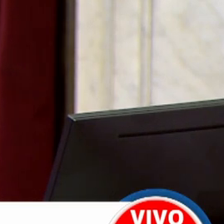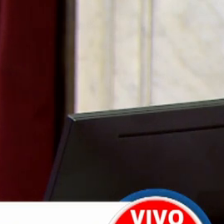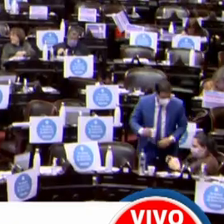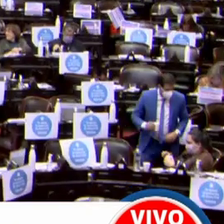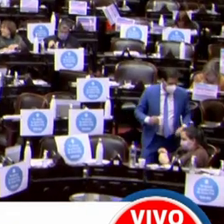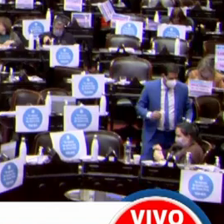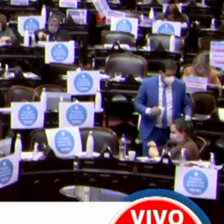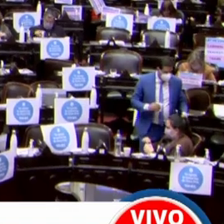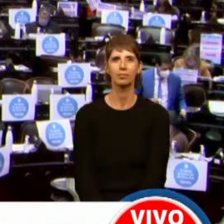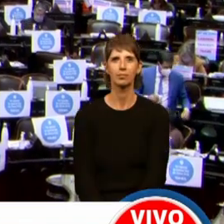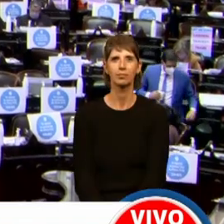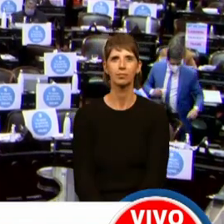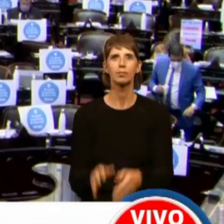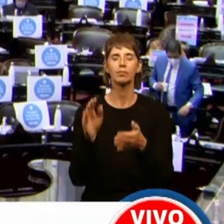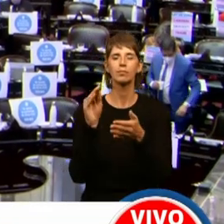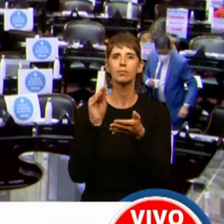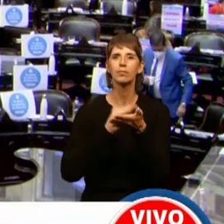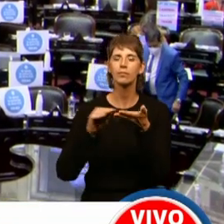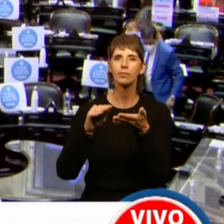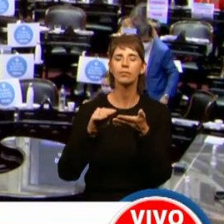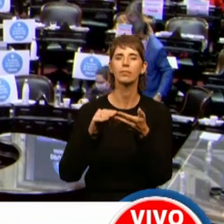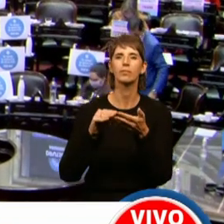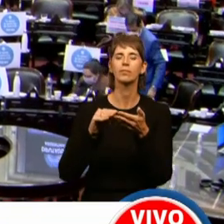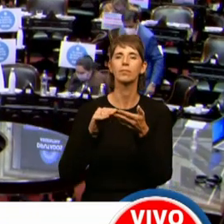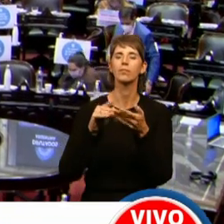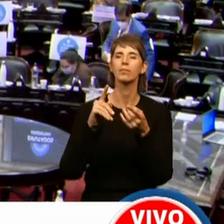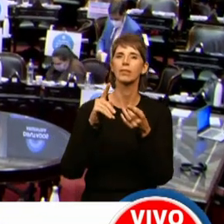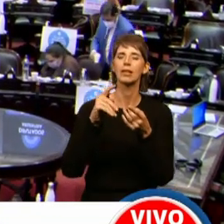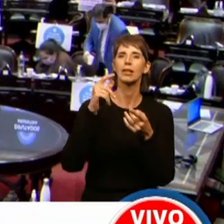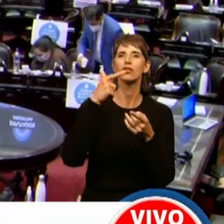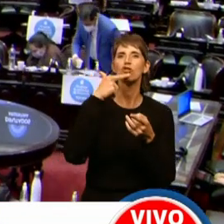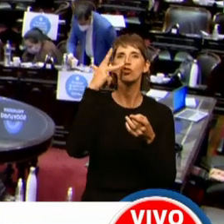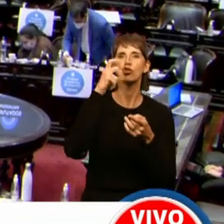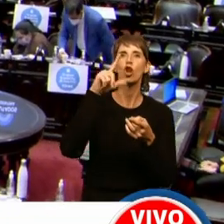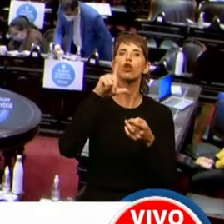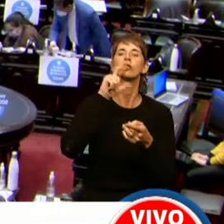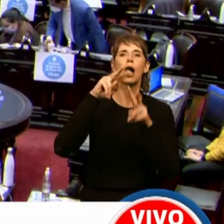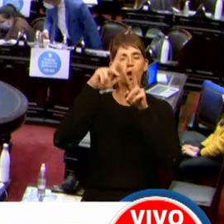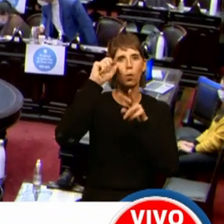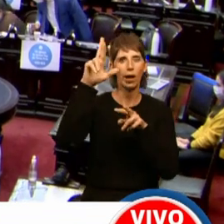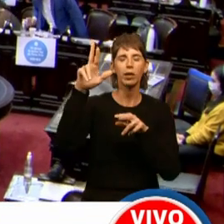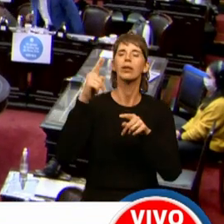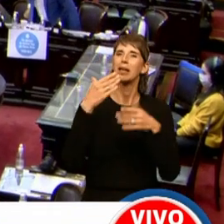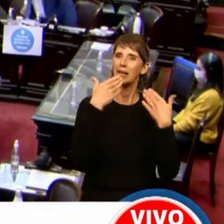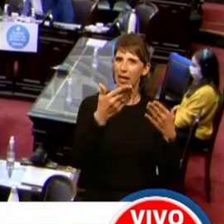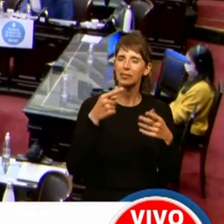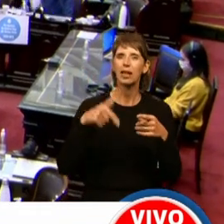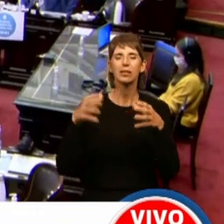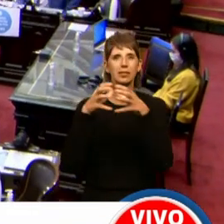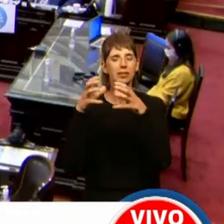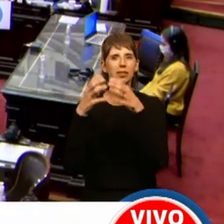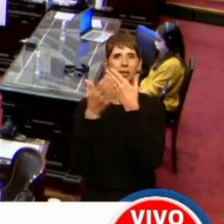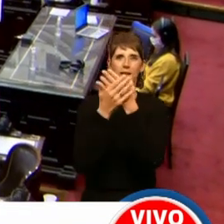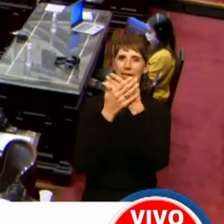dije no gracias a señala presidente el presidente en primer lugar desde la bancada de izquierda socialista y el frente de izquierda que ha sido